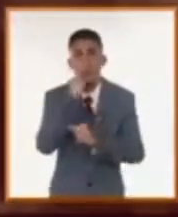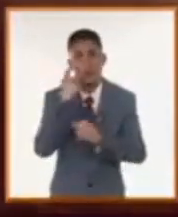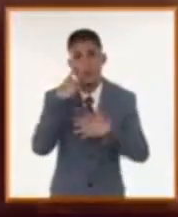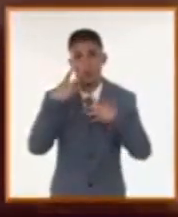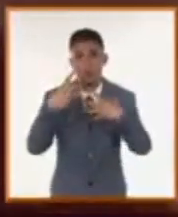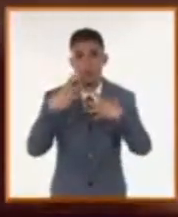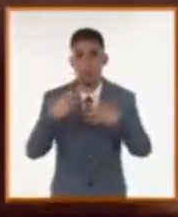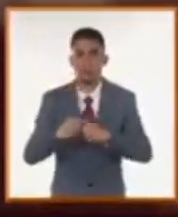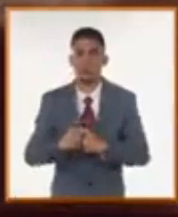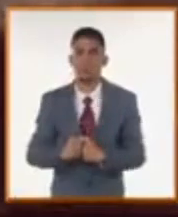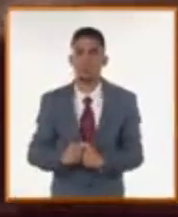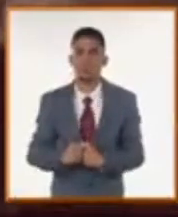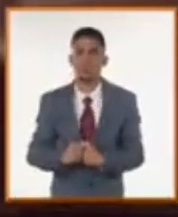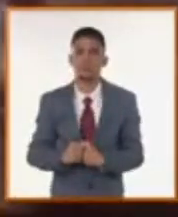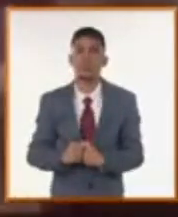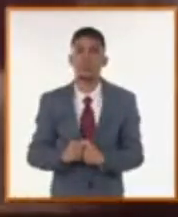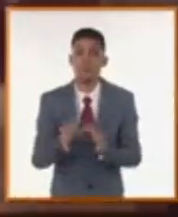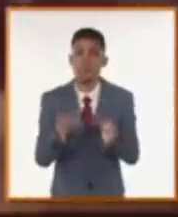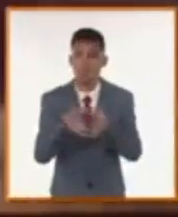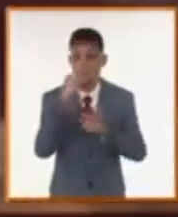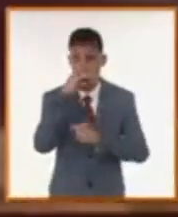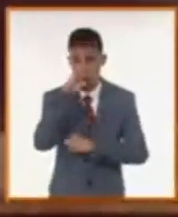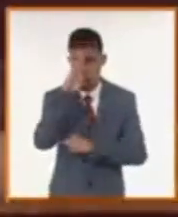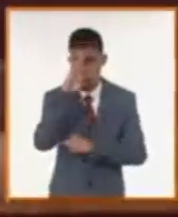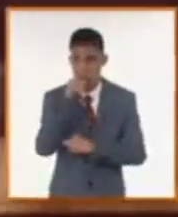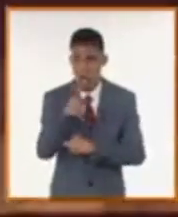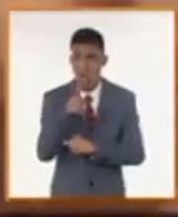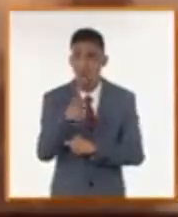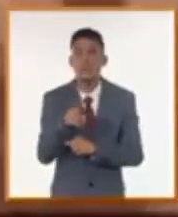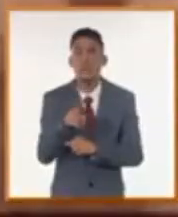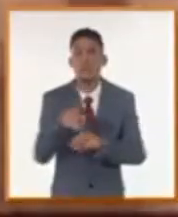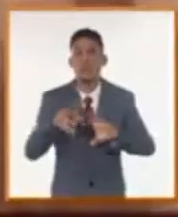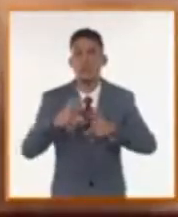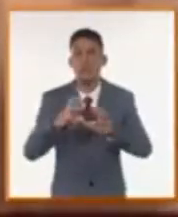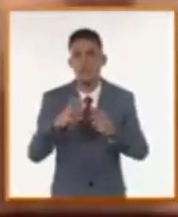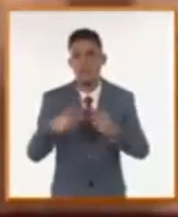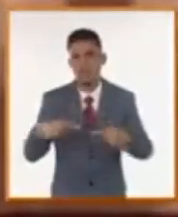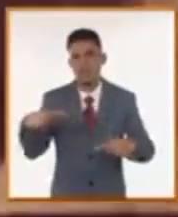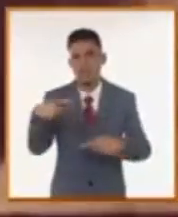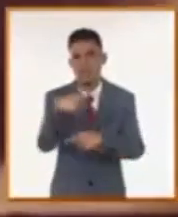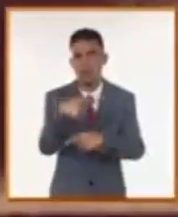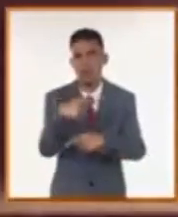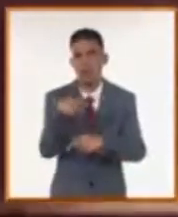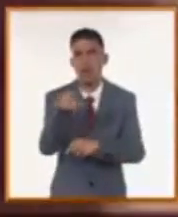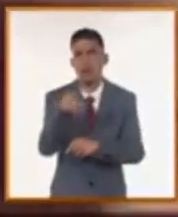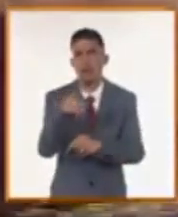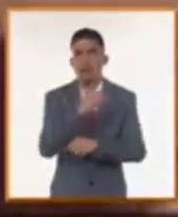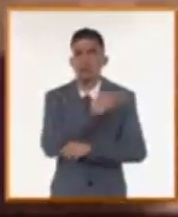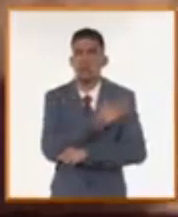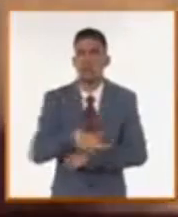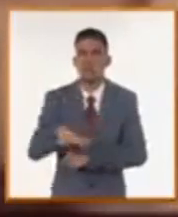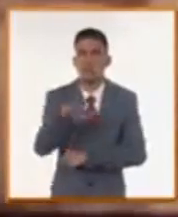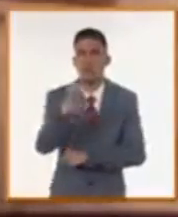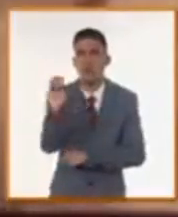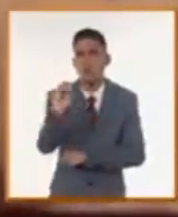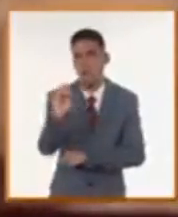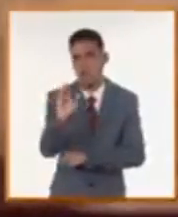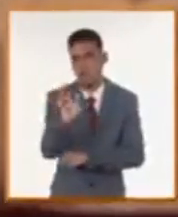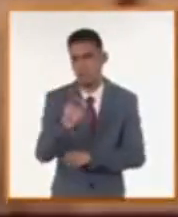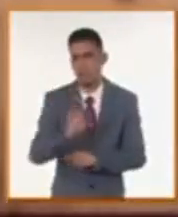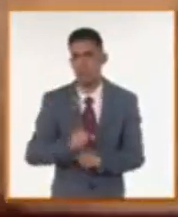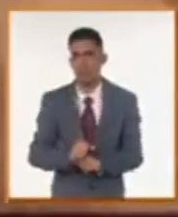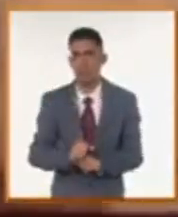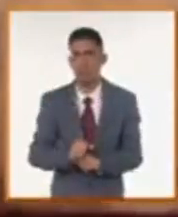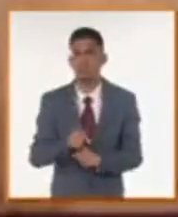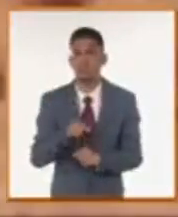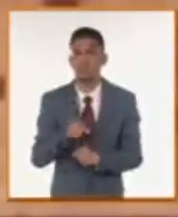El grueso del refuerzo cubano se establecería en la dirección principal del conflicto, que estaba en el oeste, en la zona de Cunene, y apuntaba hacia